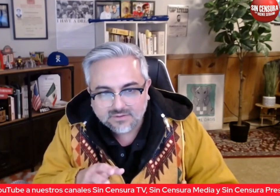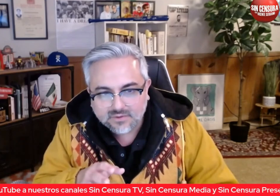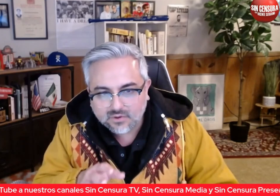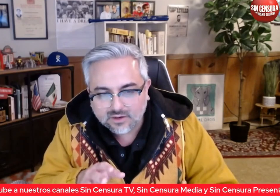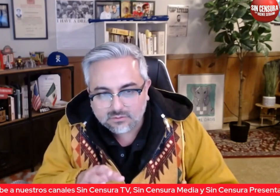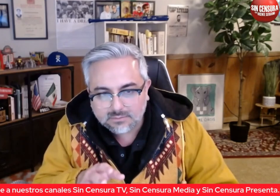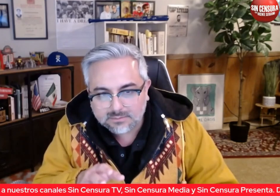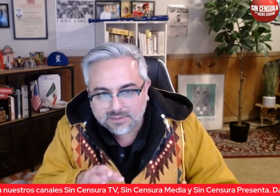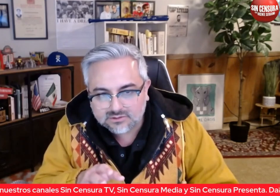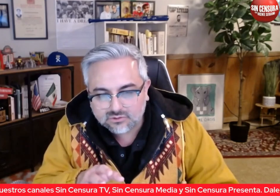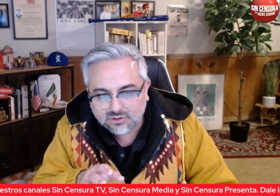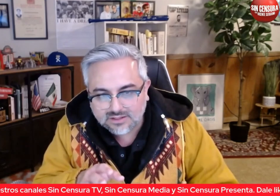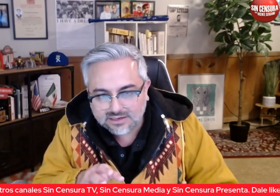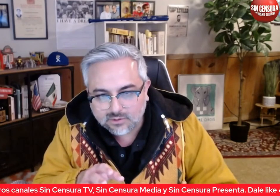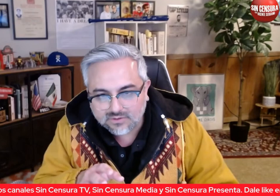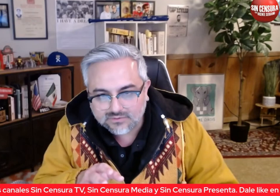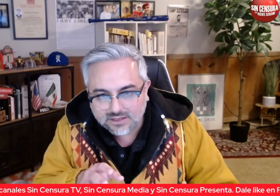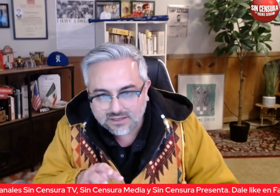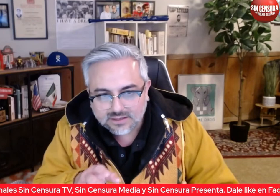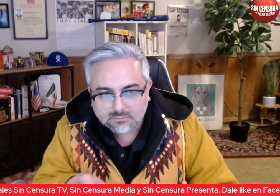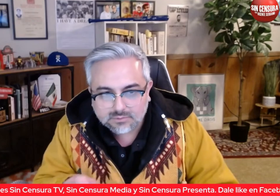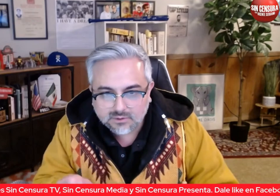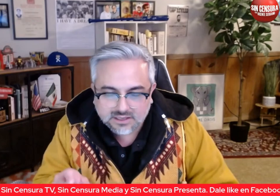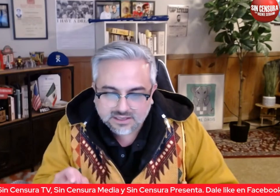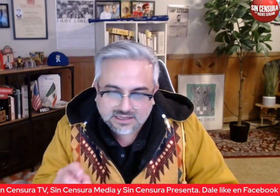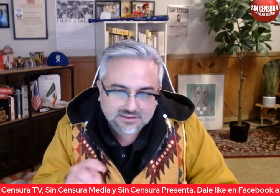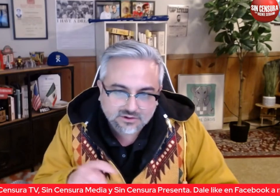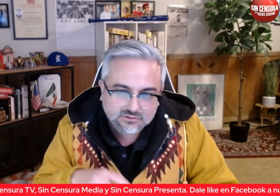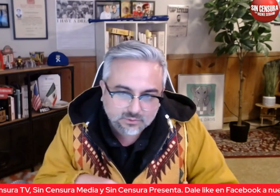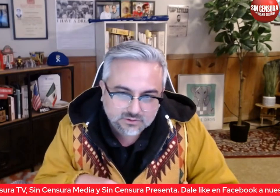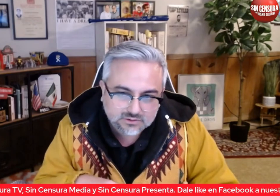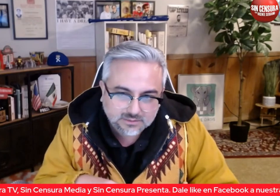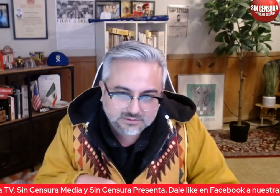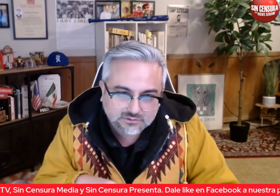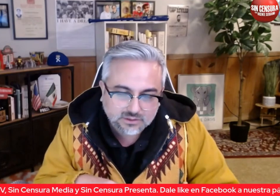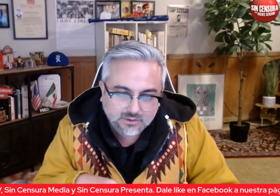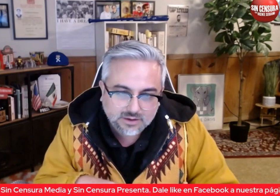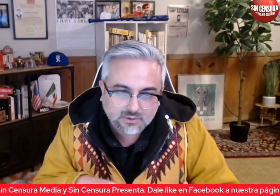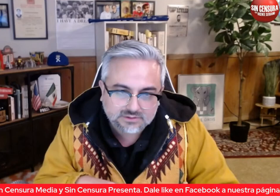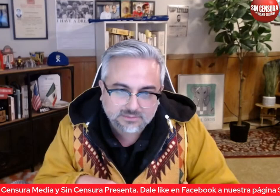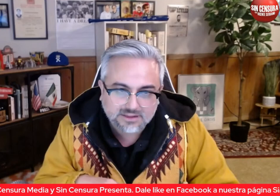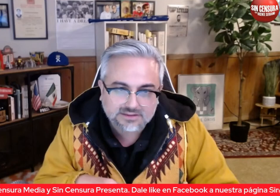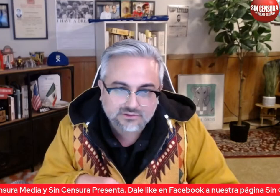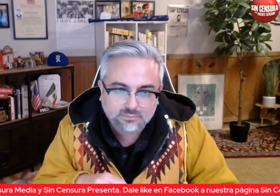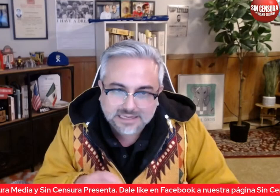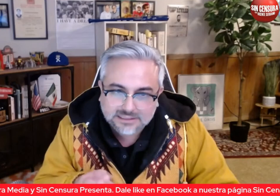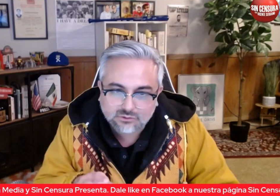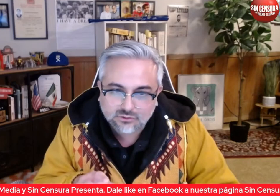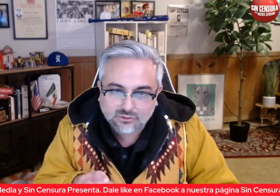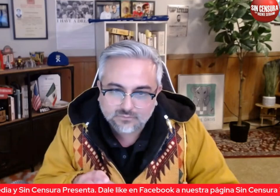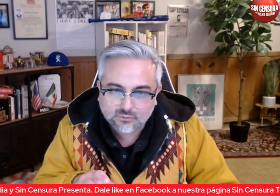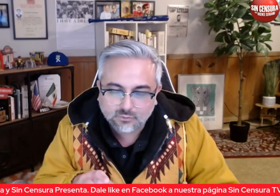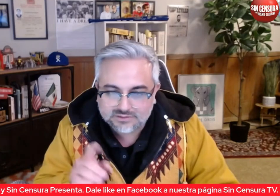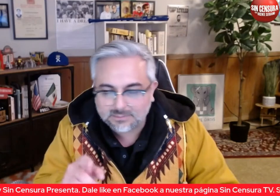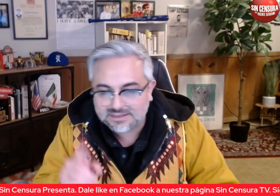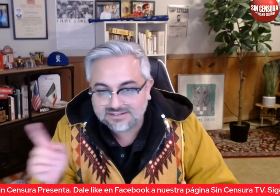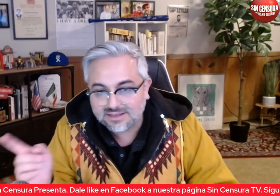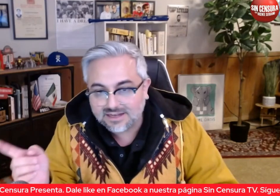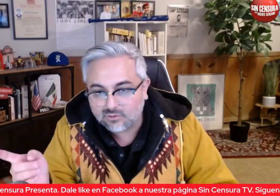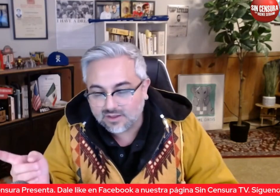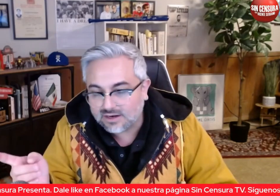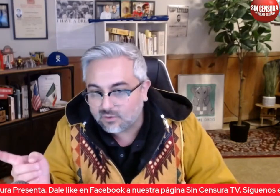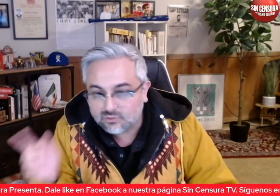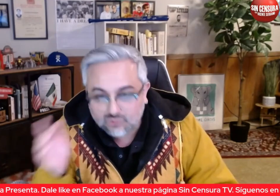May dijo que no iba a haber pactos con la delincuencia, pero que en anteriores gobiernos de Tabasco se abrió la puerta para dichos pactos, ¿no?